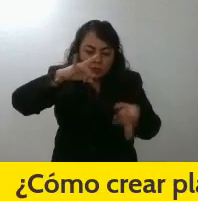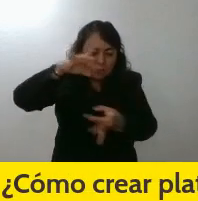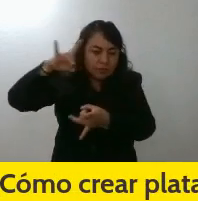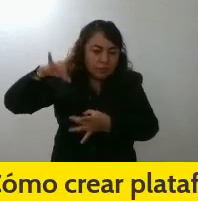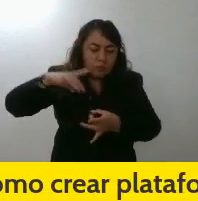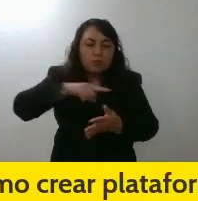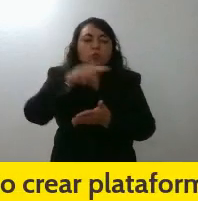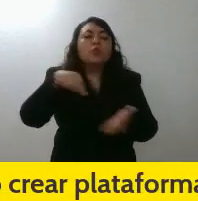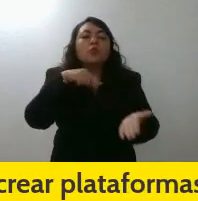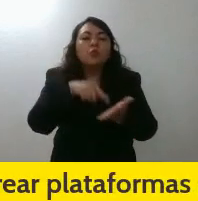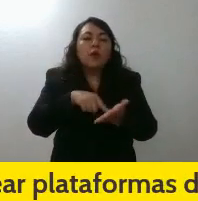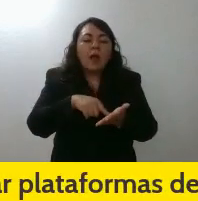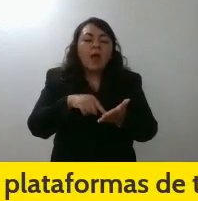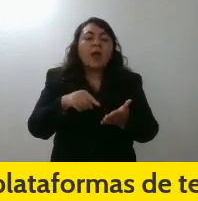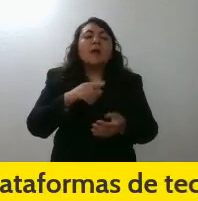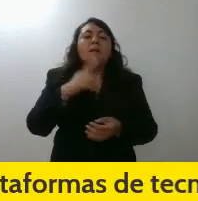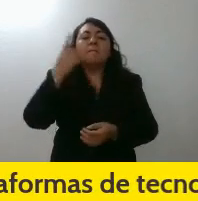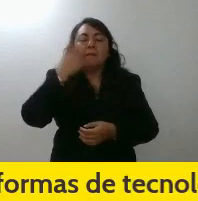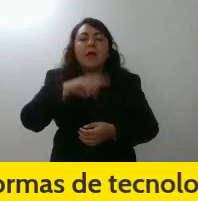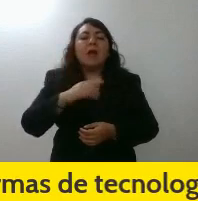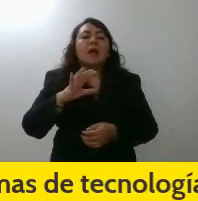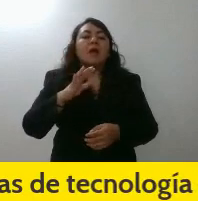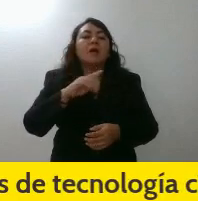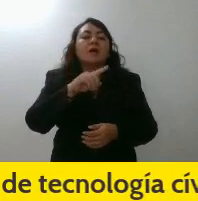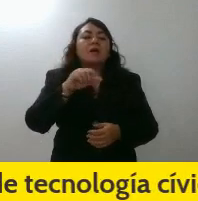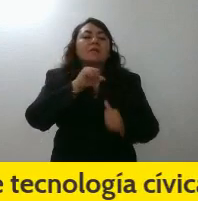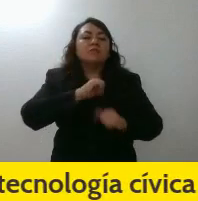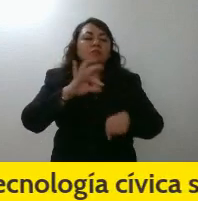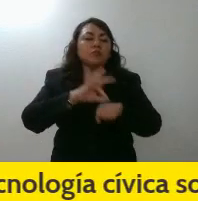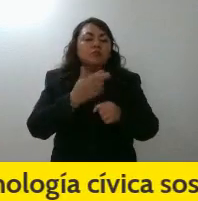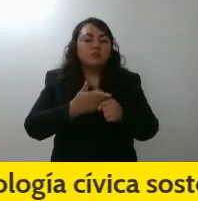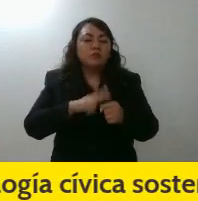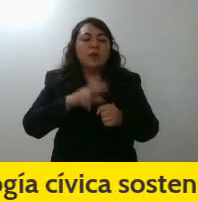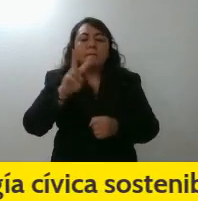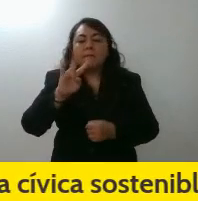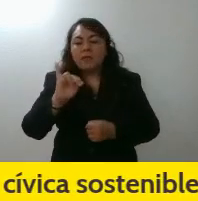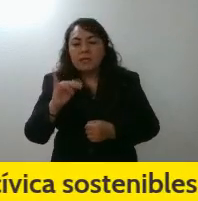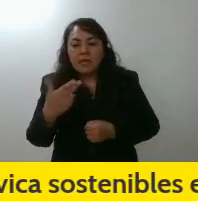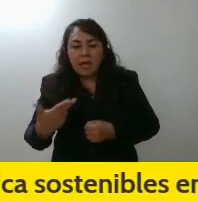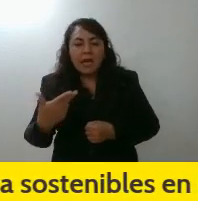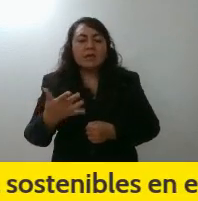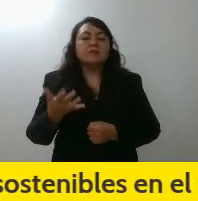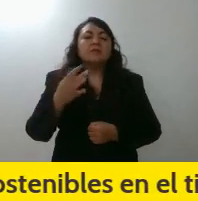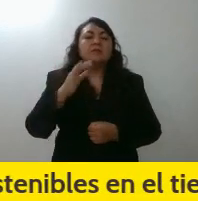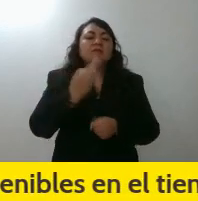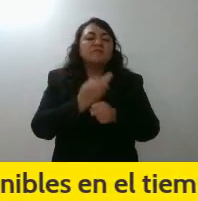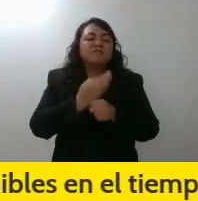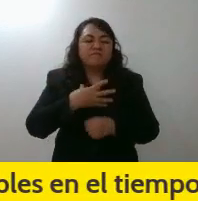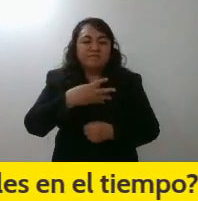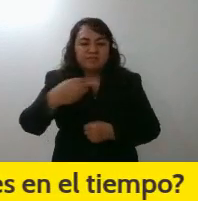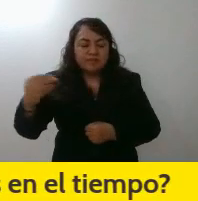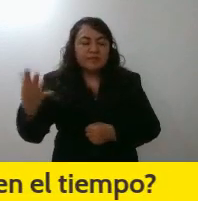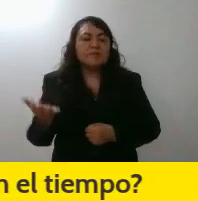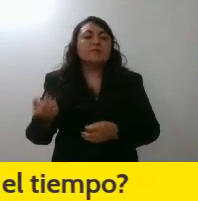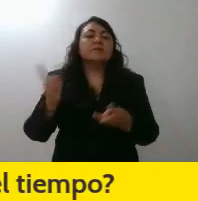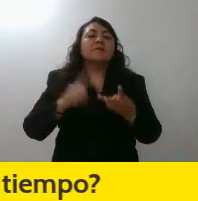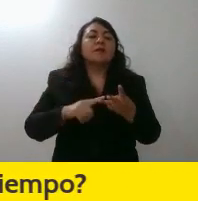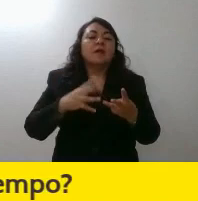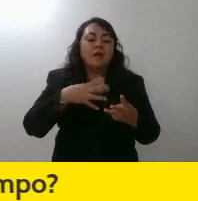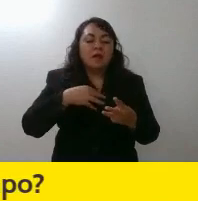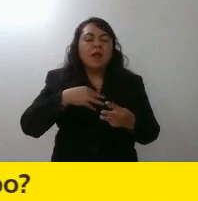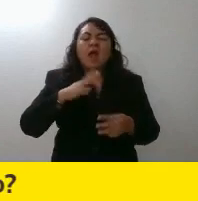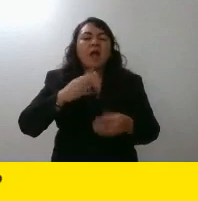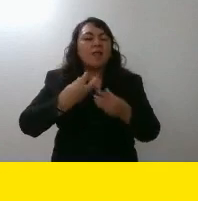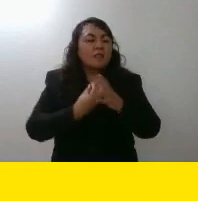dónde había centros de infectología, centros de testeos de VIH, asesoría para interrupción del